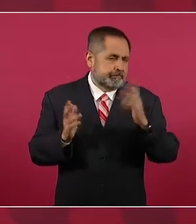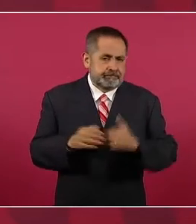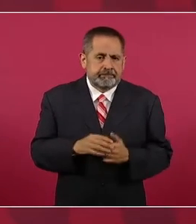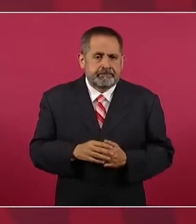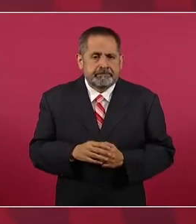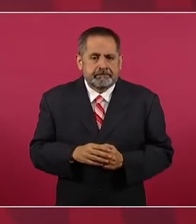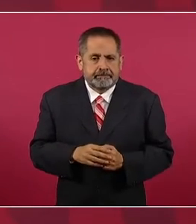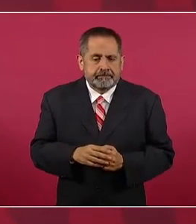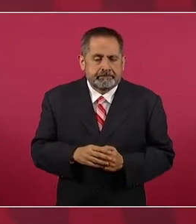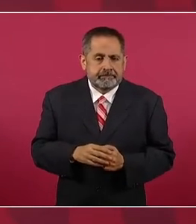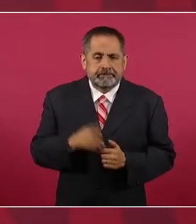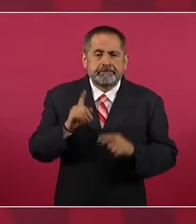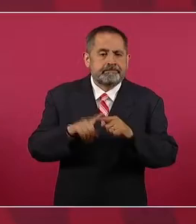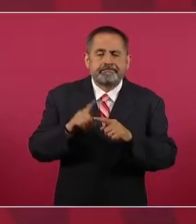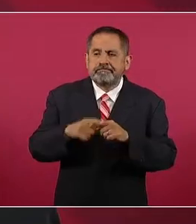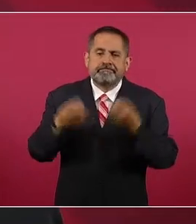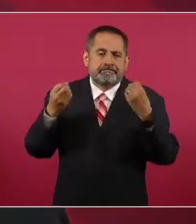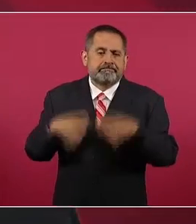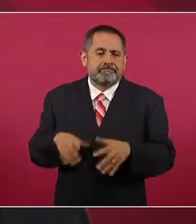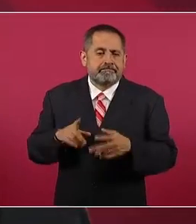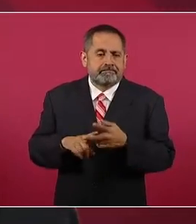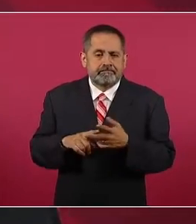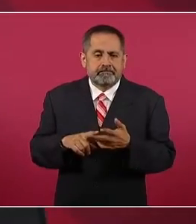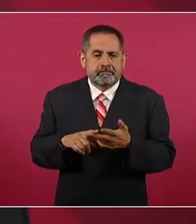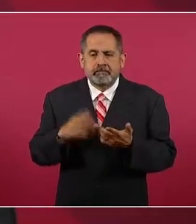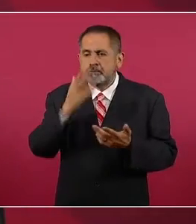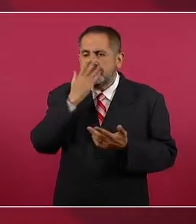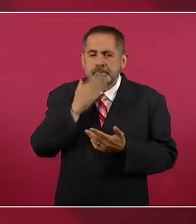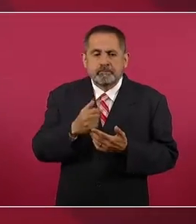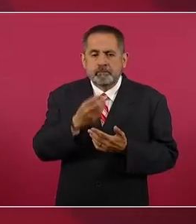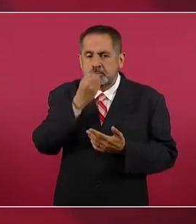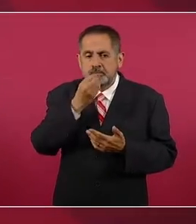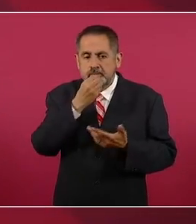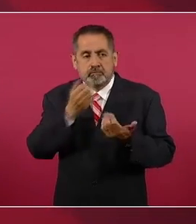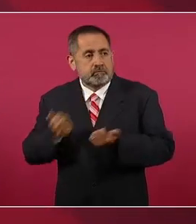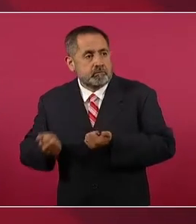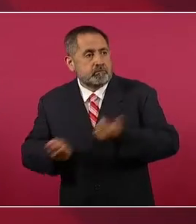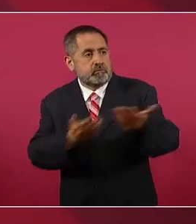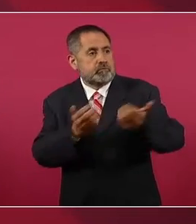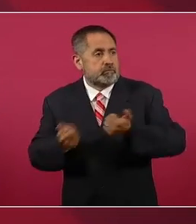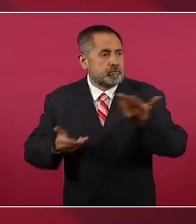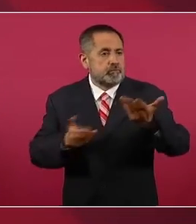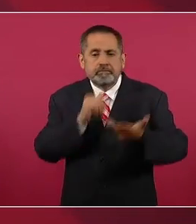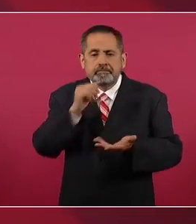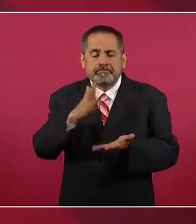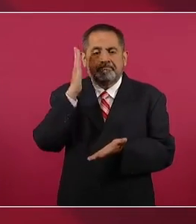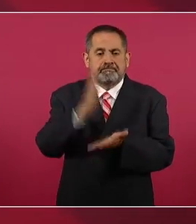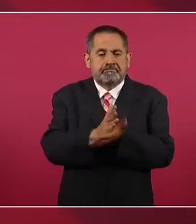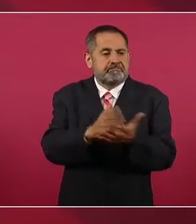porque se afecta el suministro de alimentos,